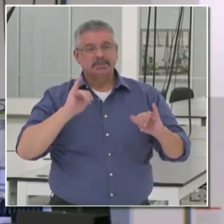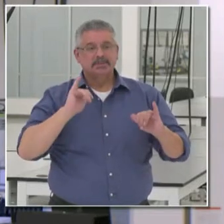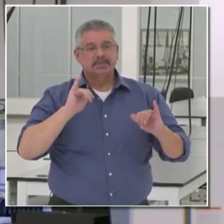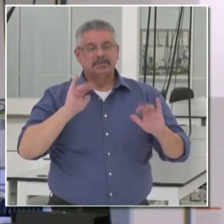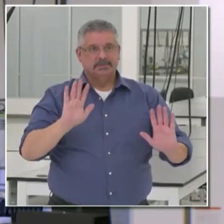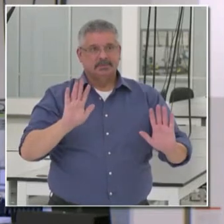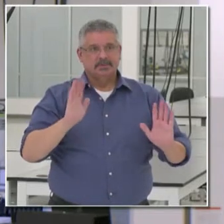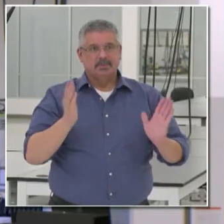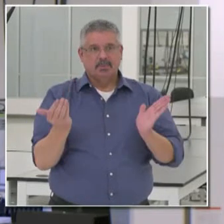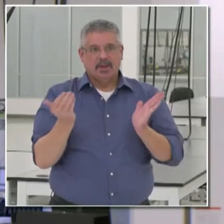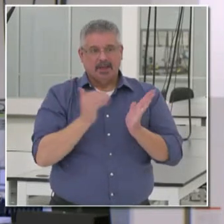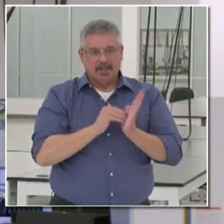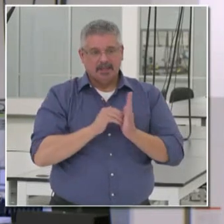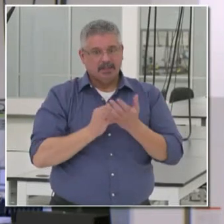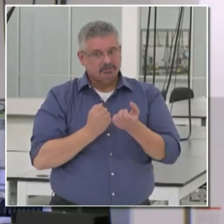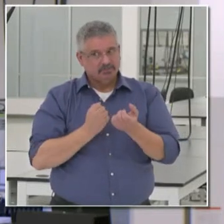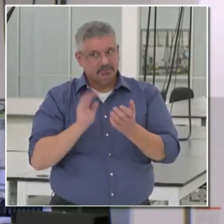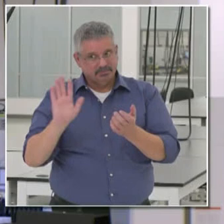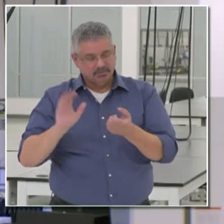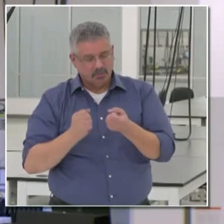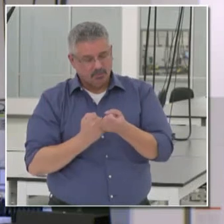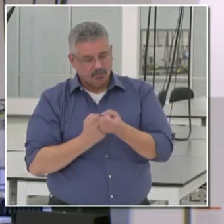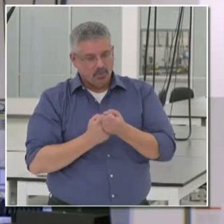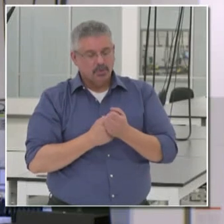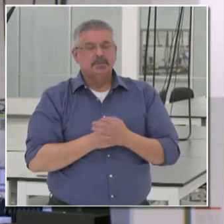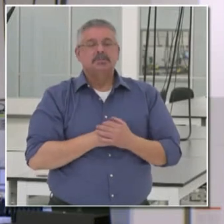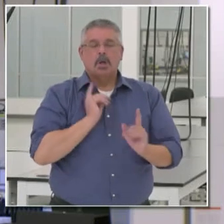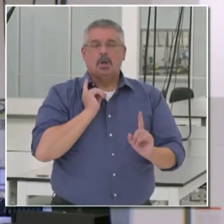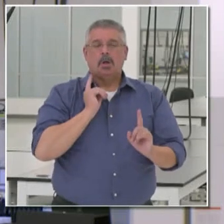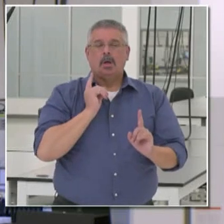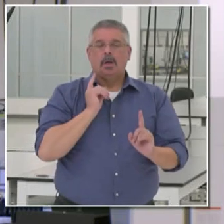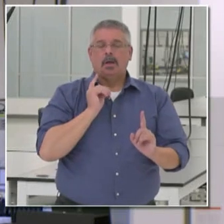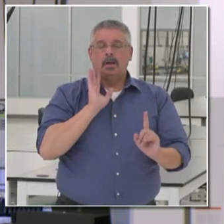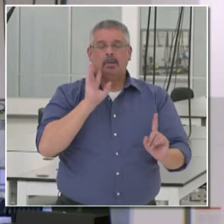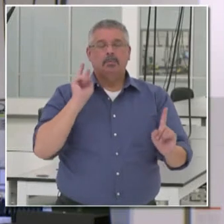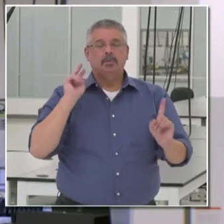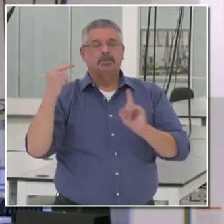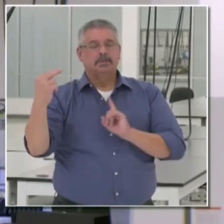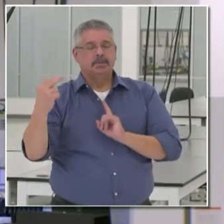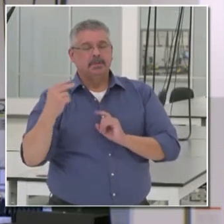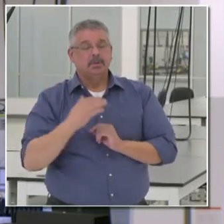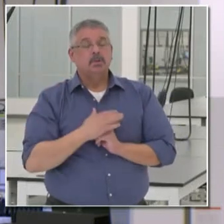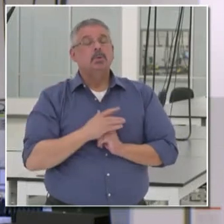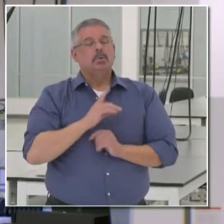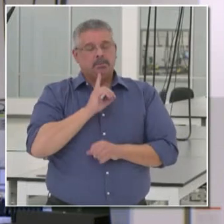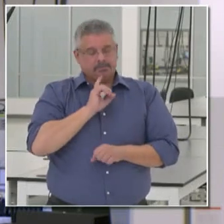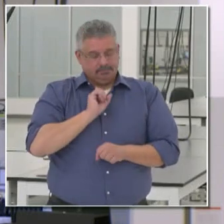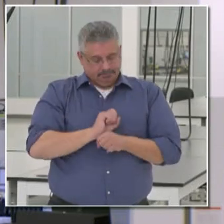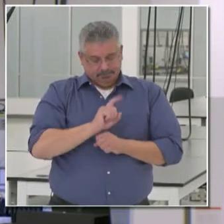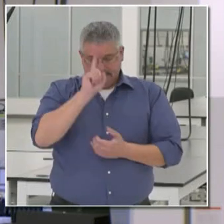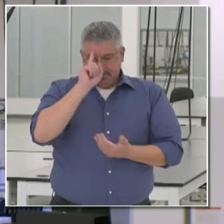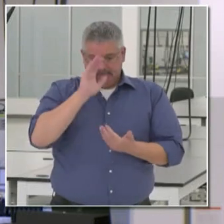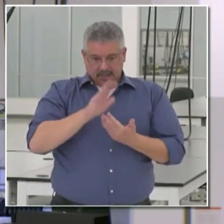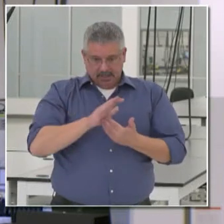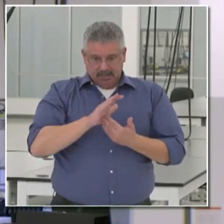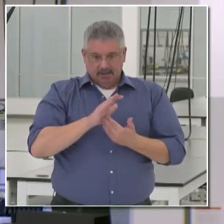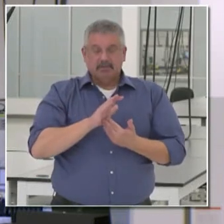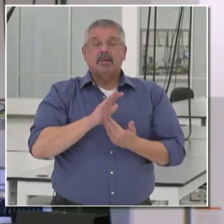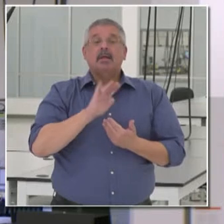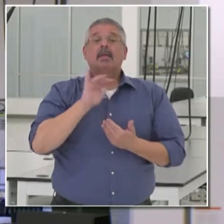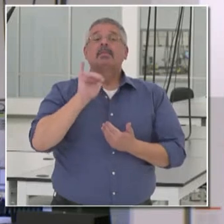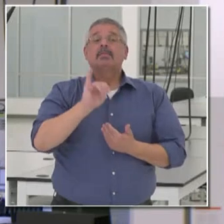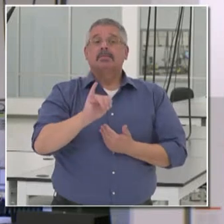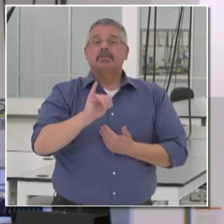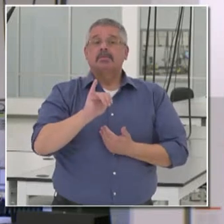o mejor dicho voy a reforzar el punto de vista nosotros definitivamente creemos